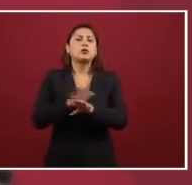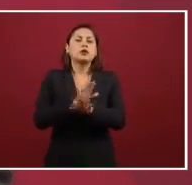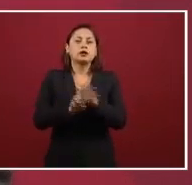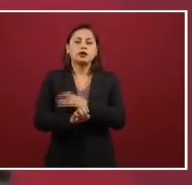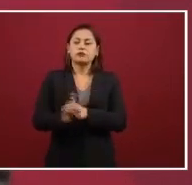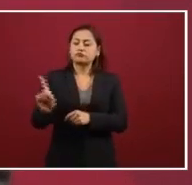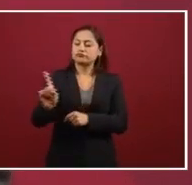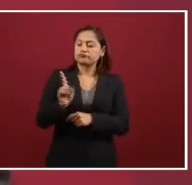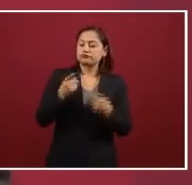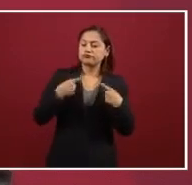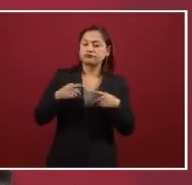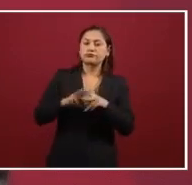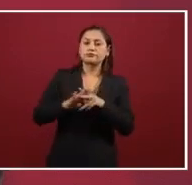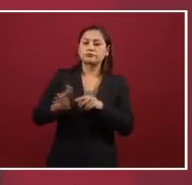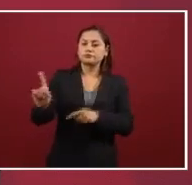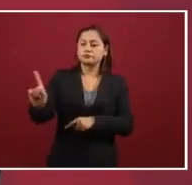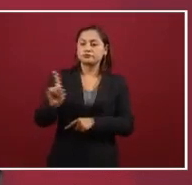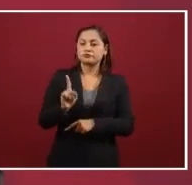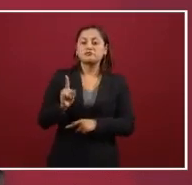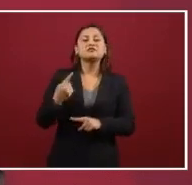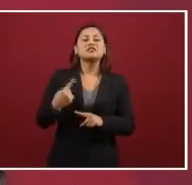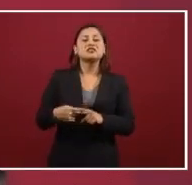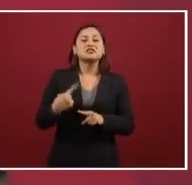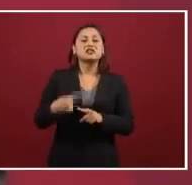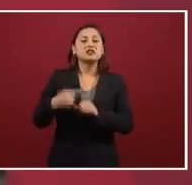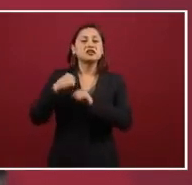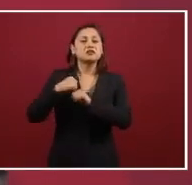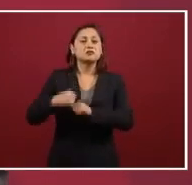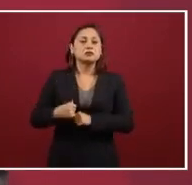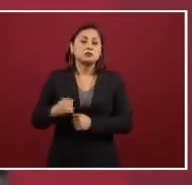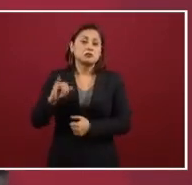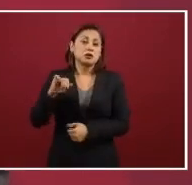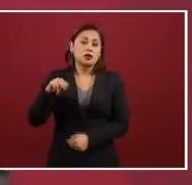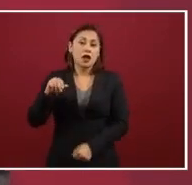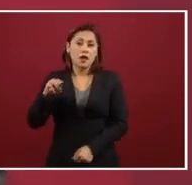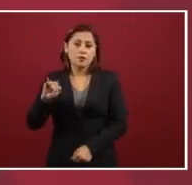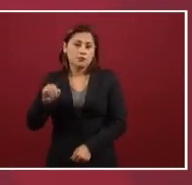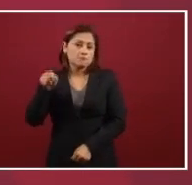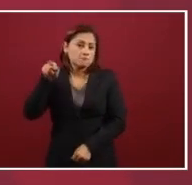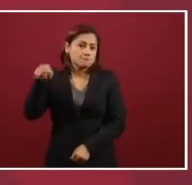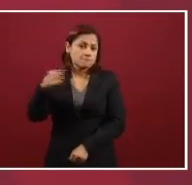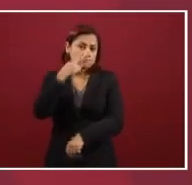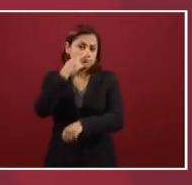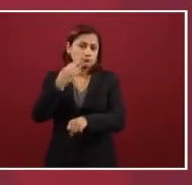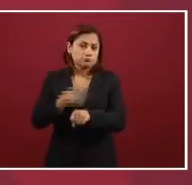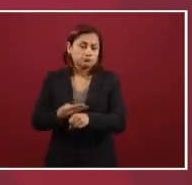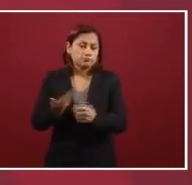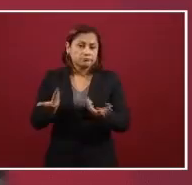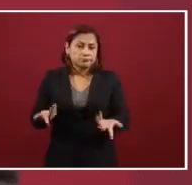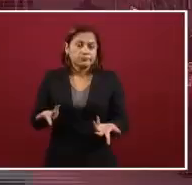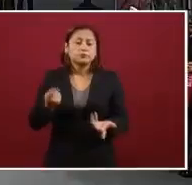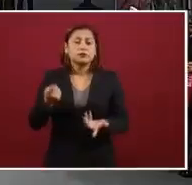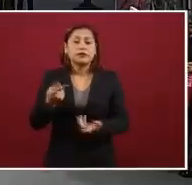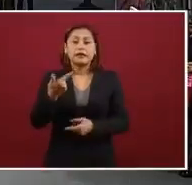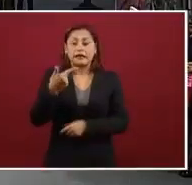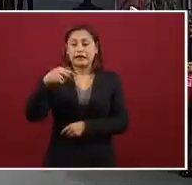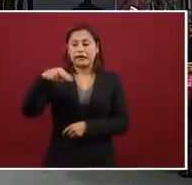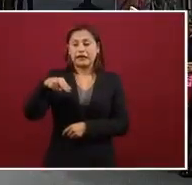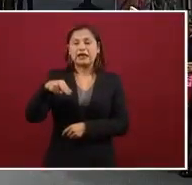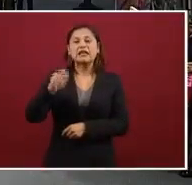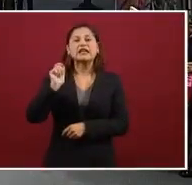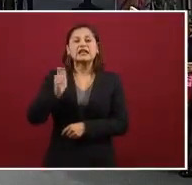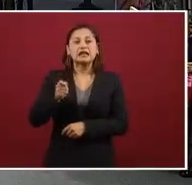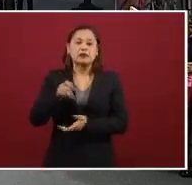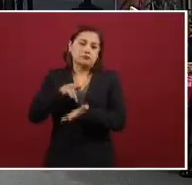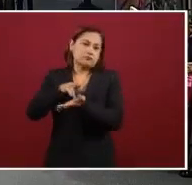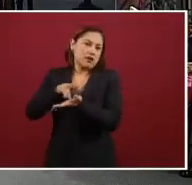pedirle sus documentos? Pues el INAMI, el Instituto Nacional de Migración. ¿Qué hace la Guardia Nacional? La Guardia Nacional tiene que respaldar al